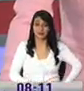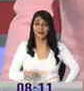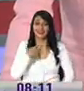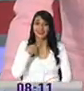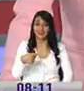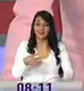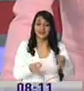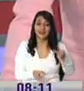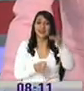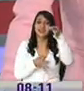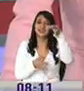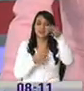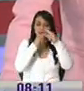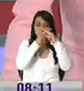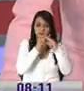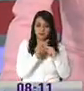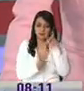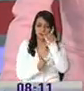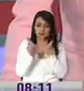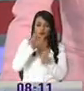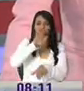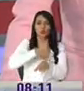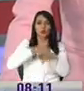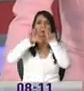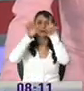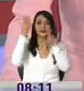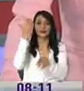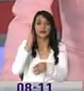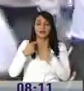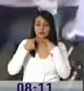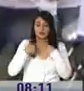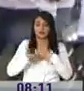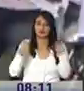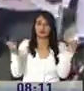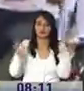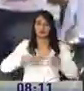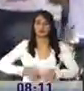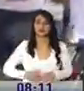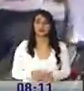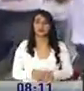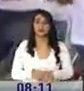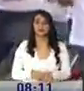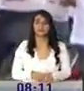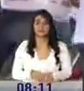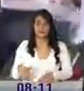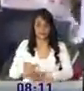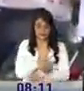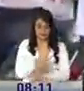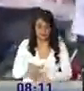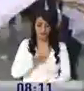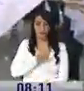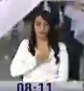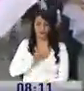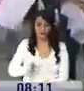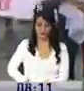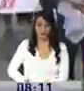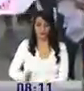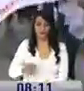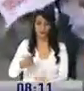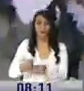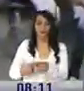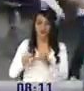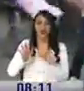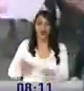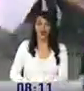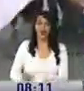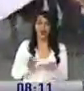los supuestos Implicados En el caso o dech en la 44 y la q se ubicó el epicentro de la reunión